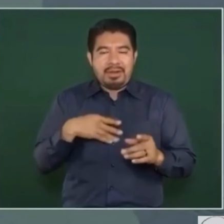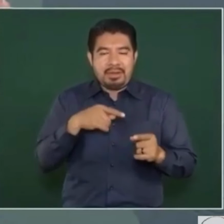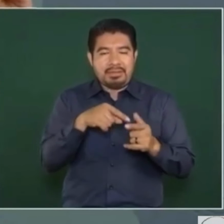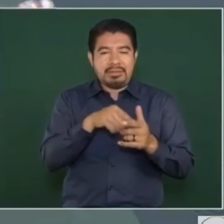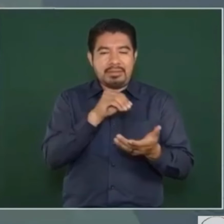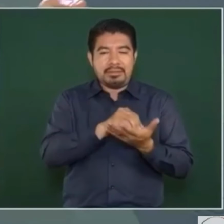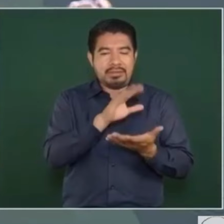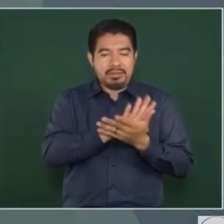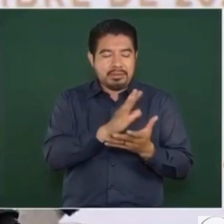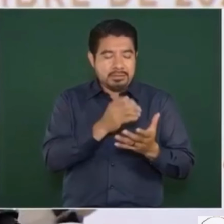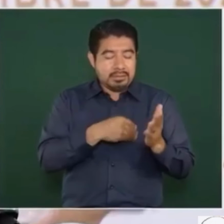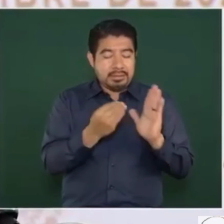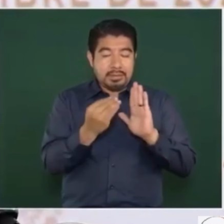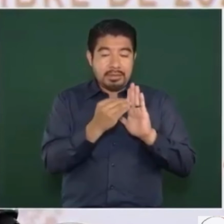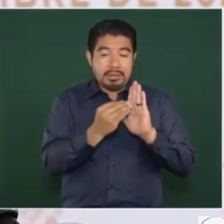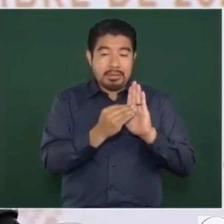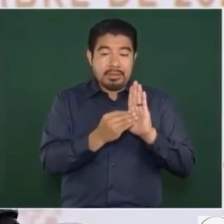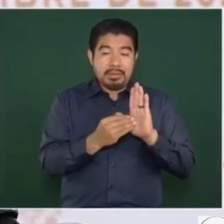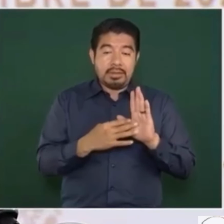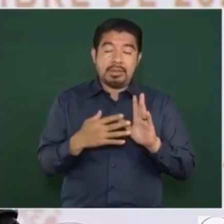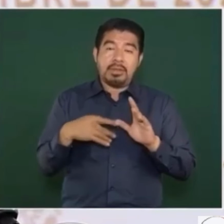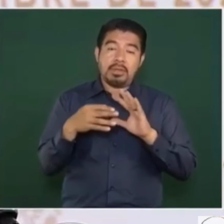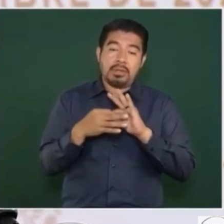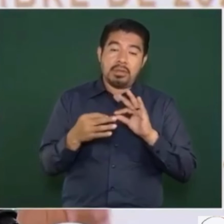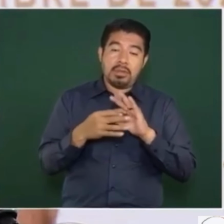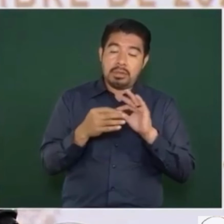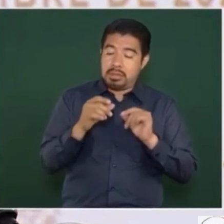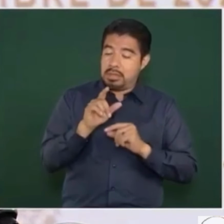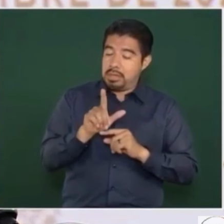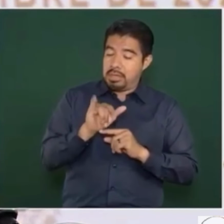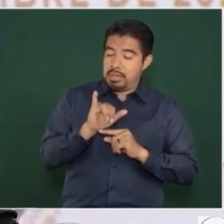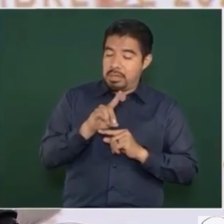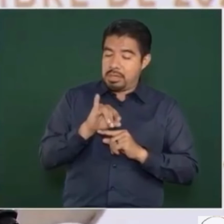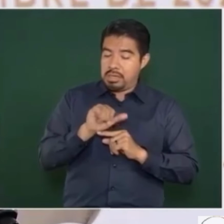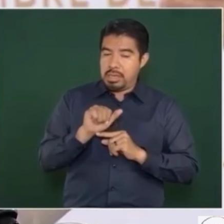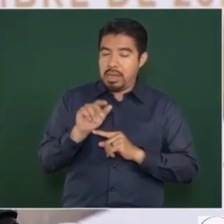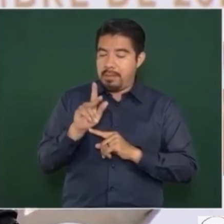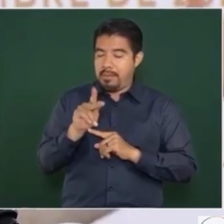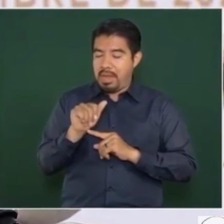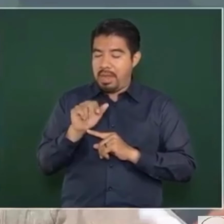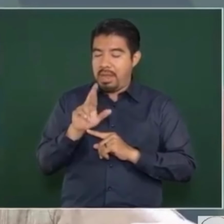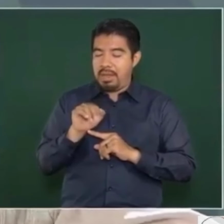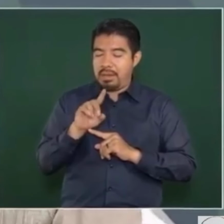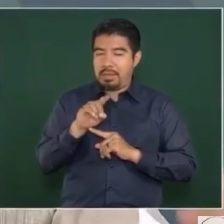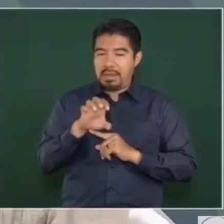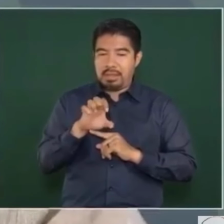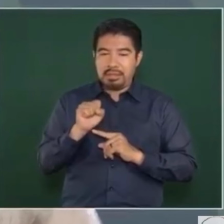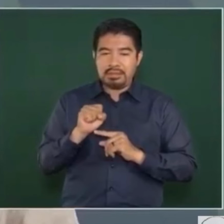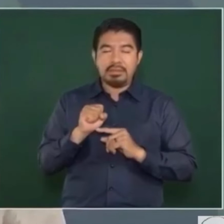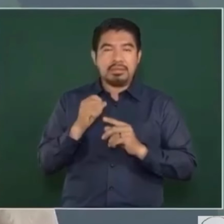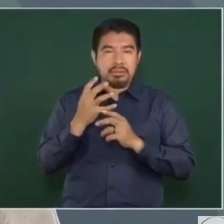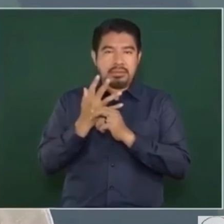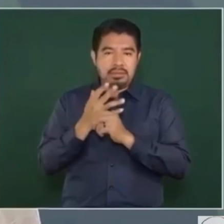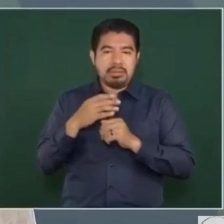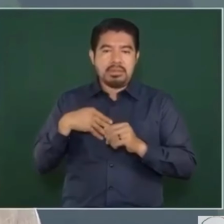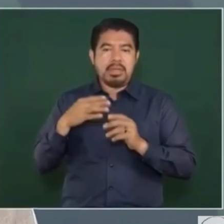comparecencia que se había fijado en contra de Lilia Paredes, es decir, ella tenía que comparecer cada cierto tiempo